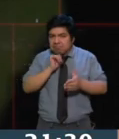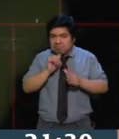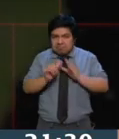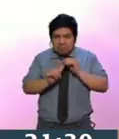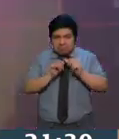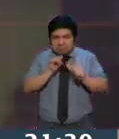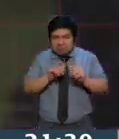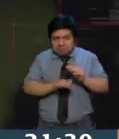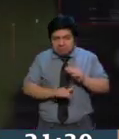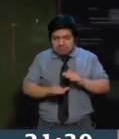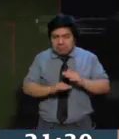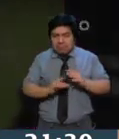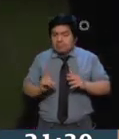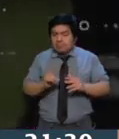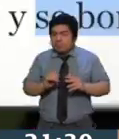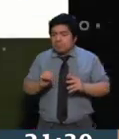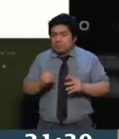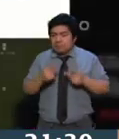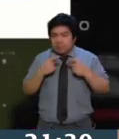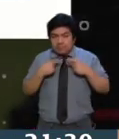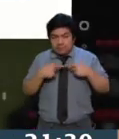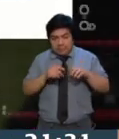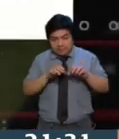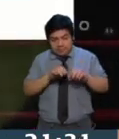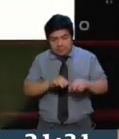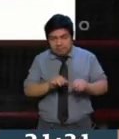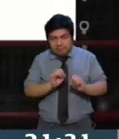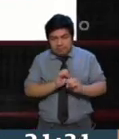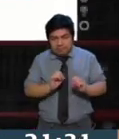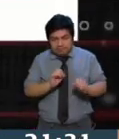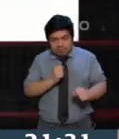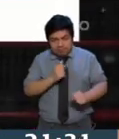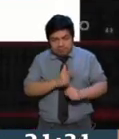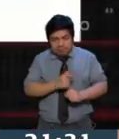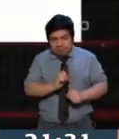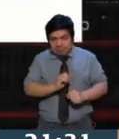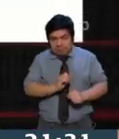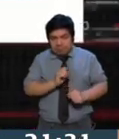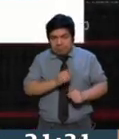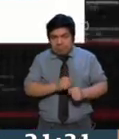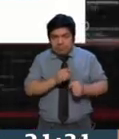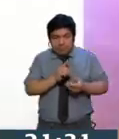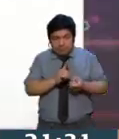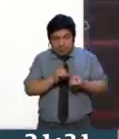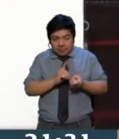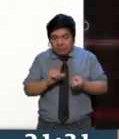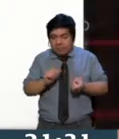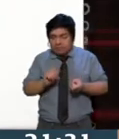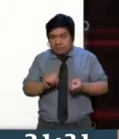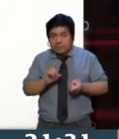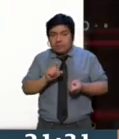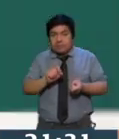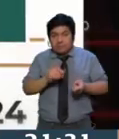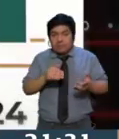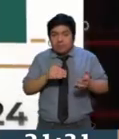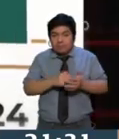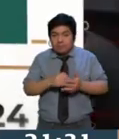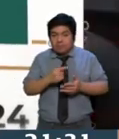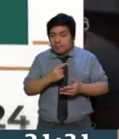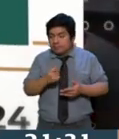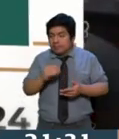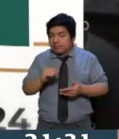de datos del Registro Nacional de Personas Desaparecidas y No Localizadas. Los datos de las 20.193